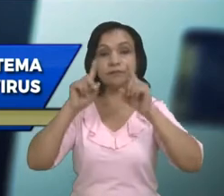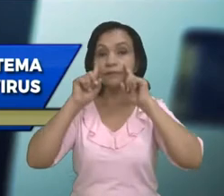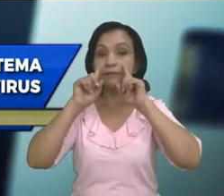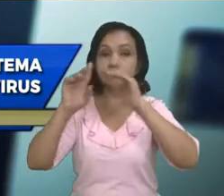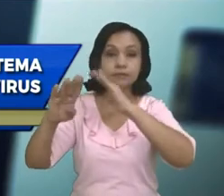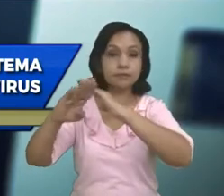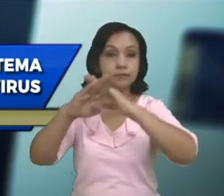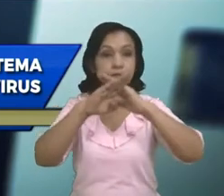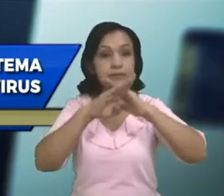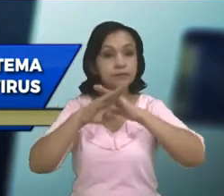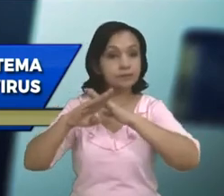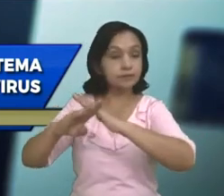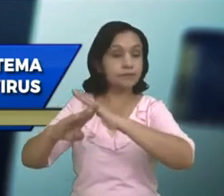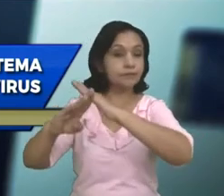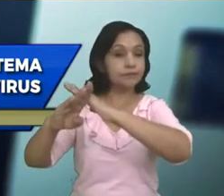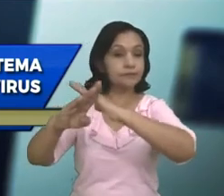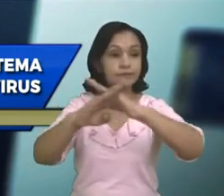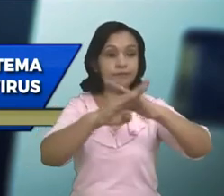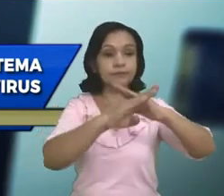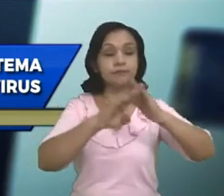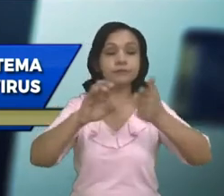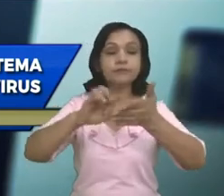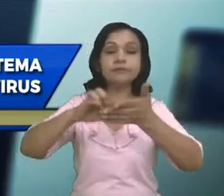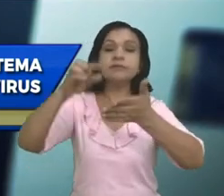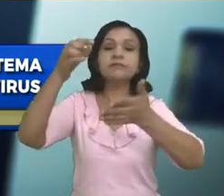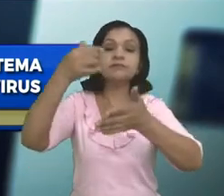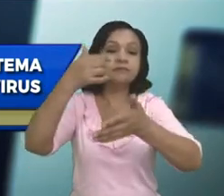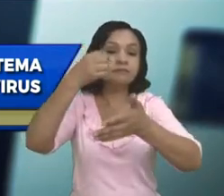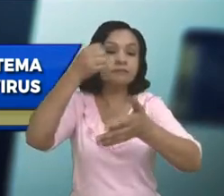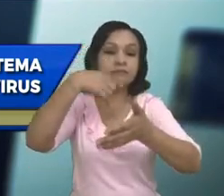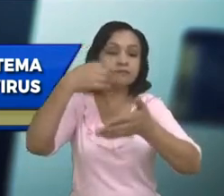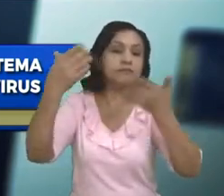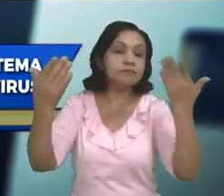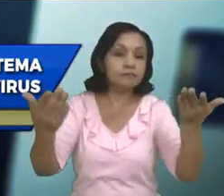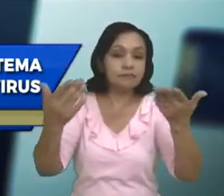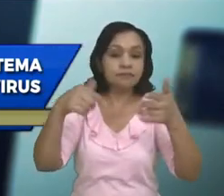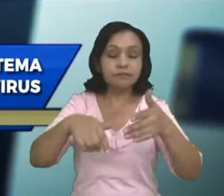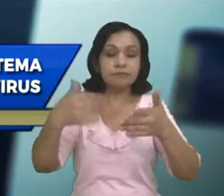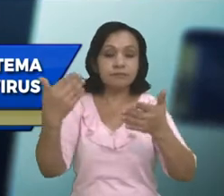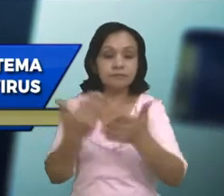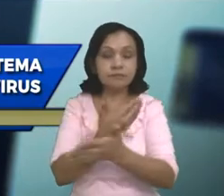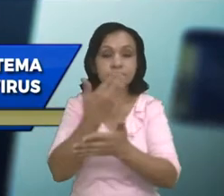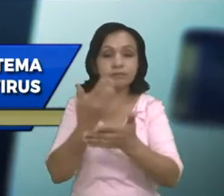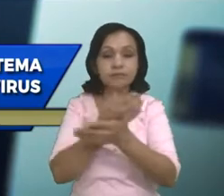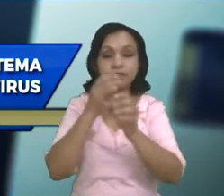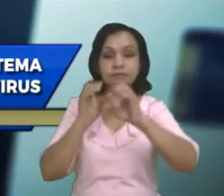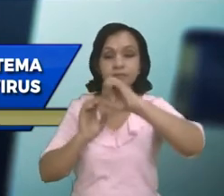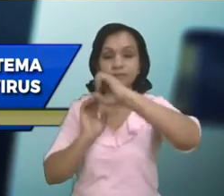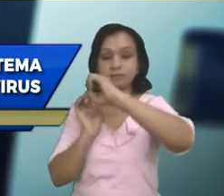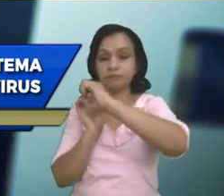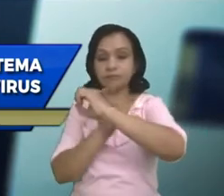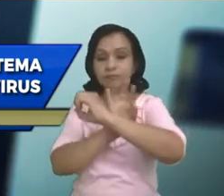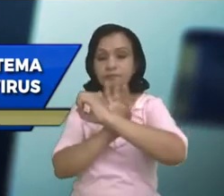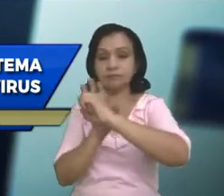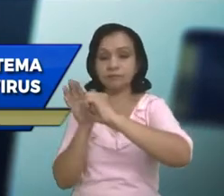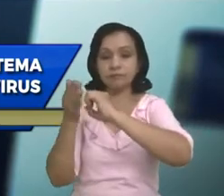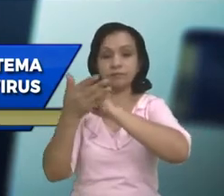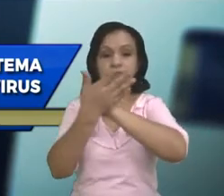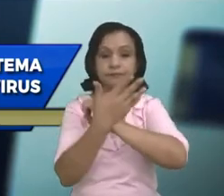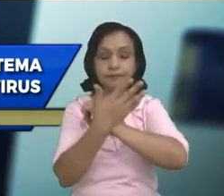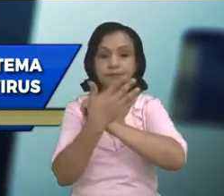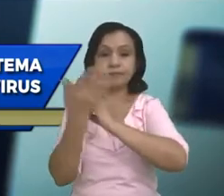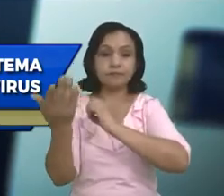contención y tratamiento de este nuevo coronavirus kobe 19 y otras enfermedades respiratorias